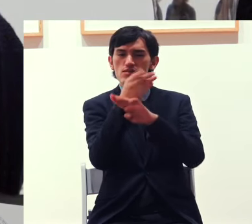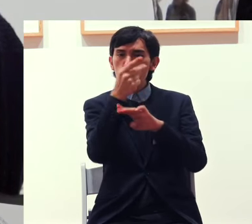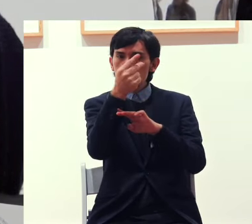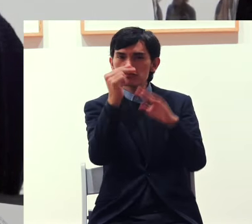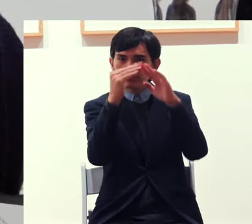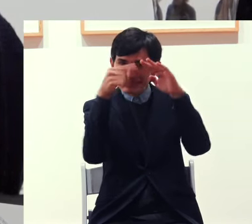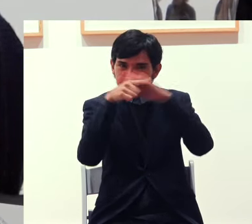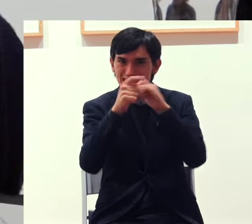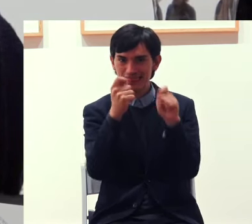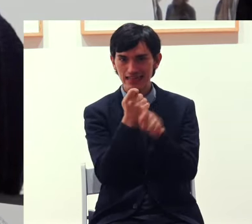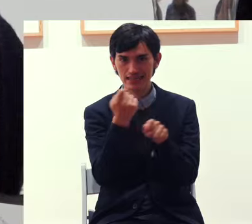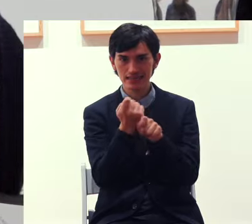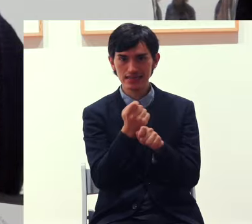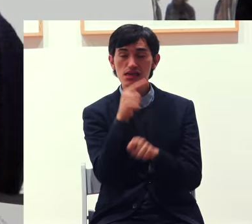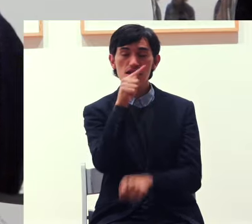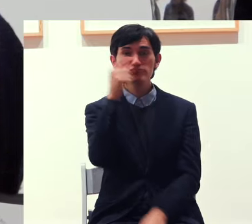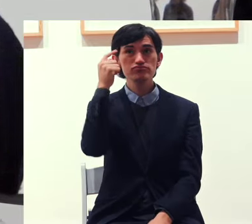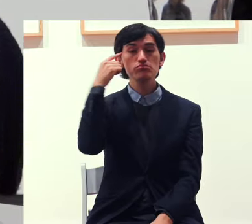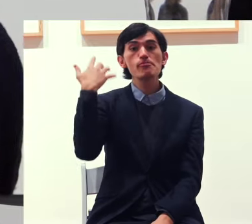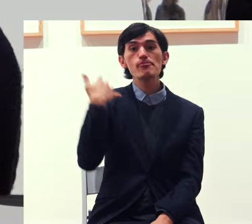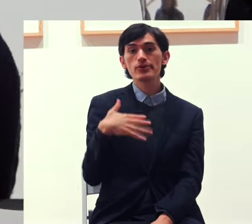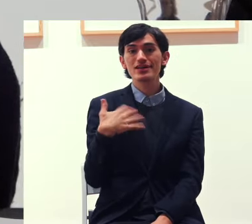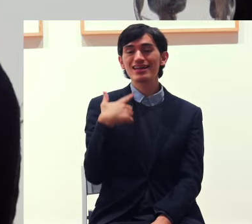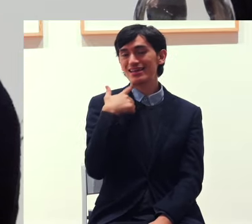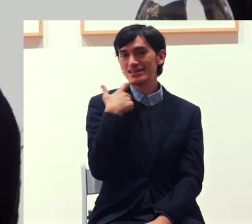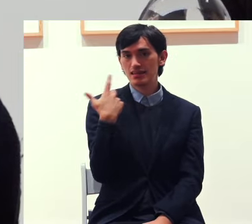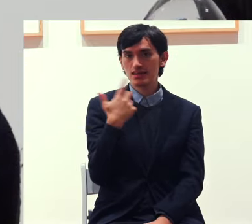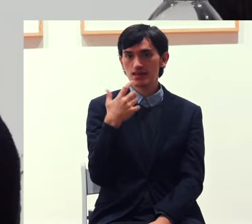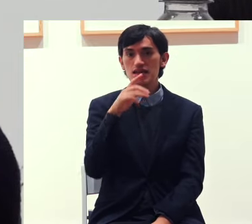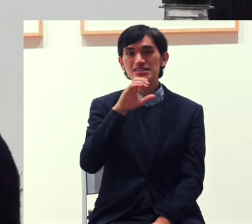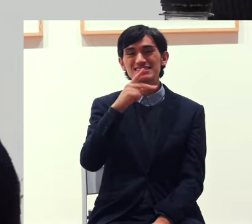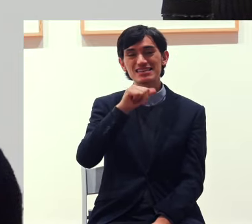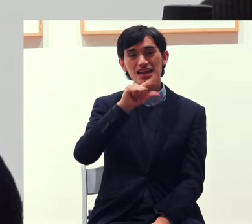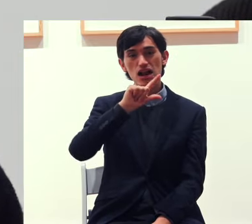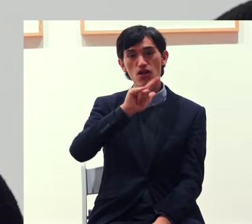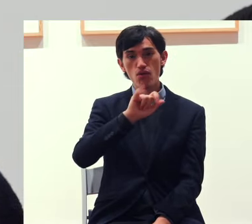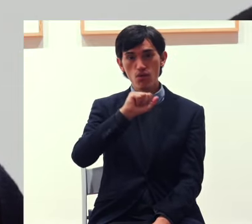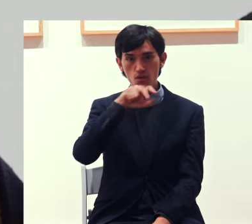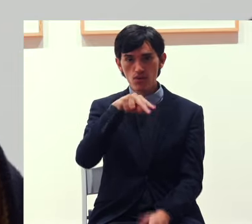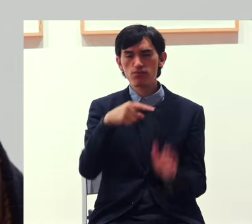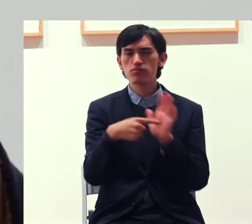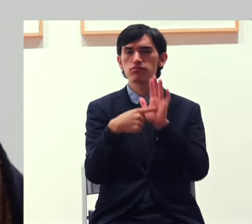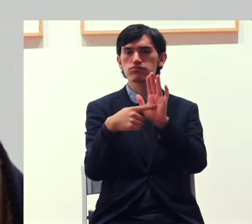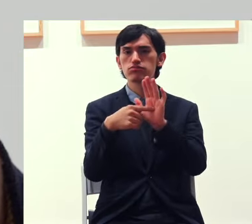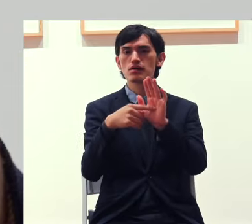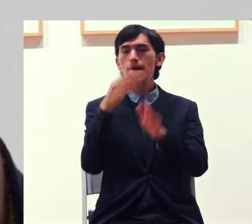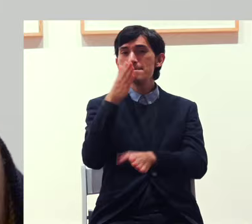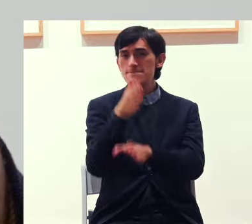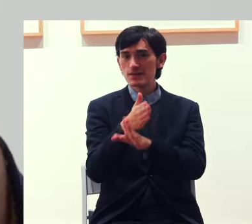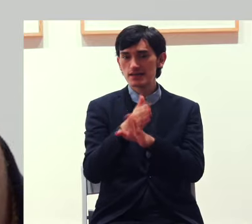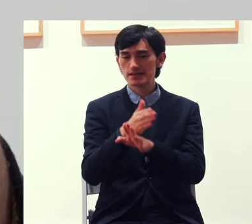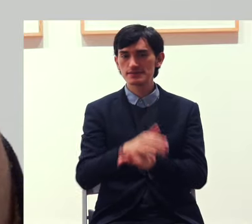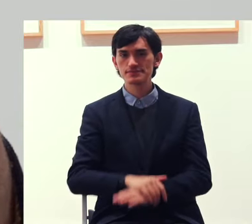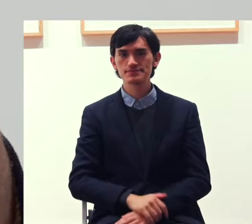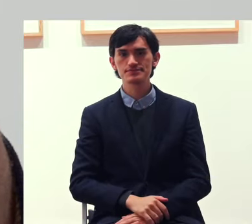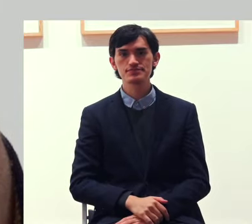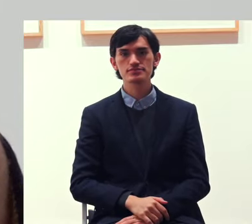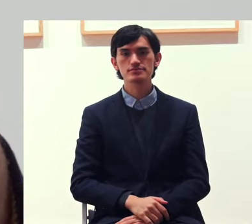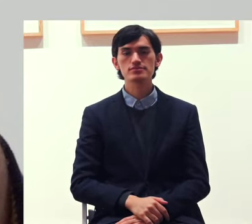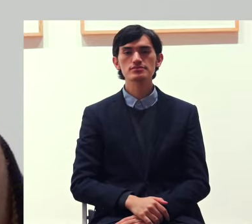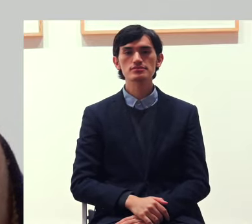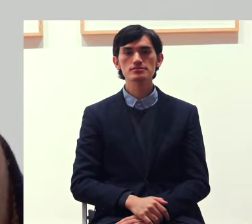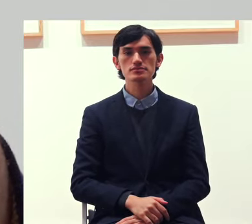cuando visitamos su taller. Para él lo importante era que el cholguán borraba la veta de la madera, dándole una profundidad planar